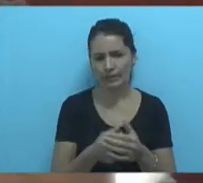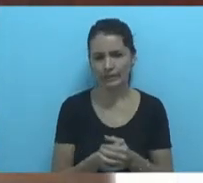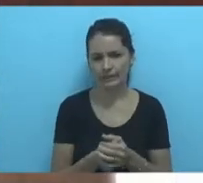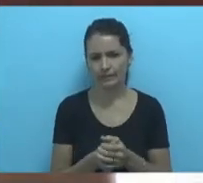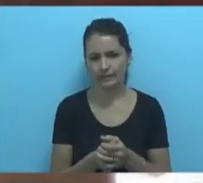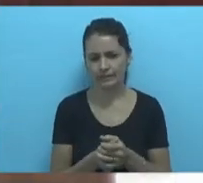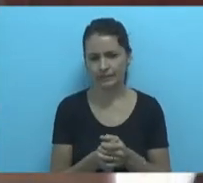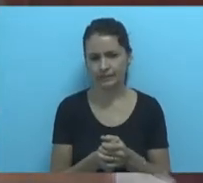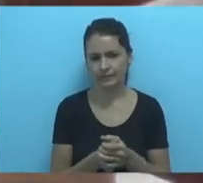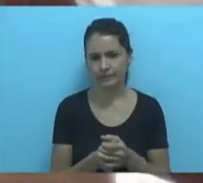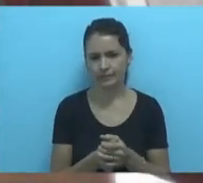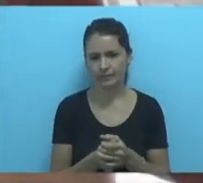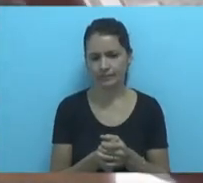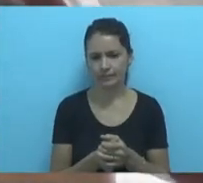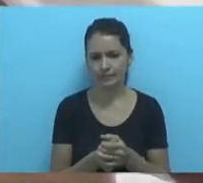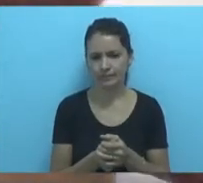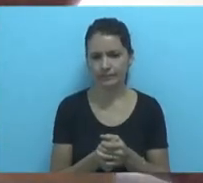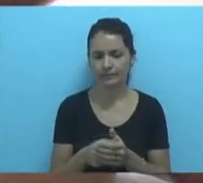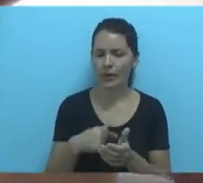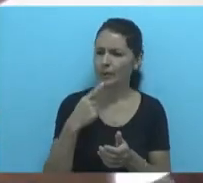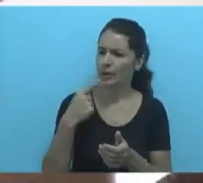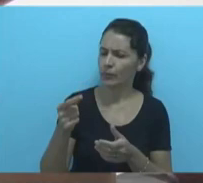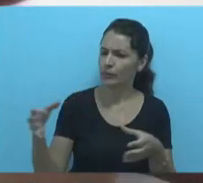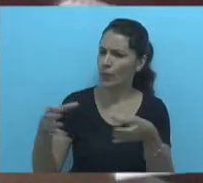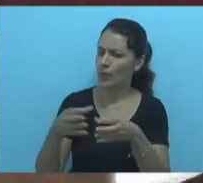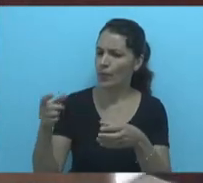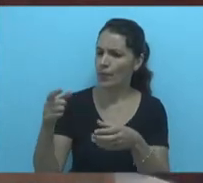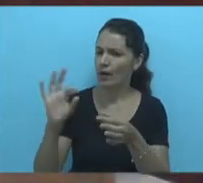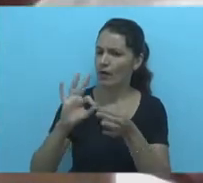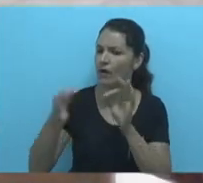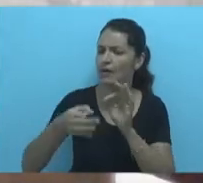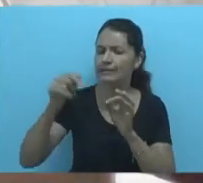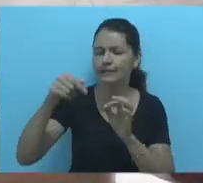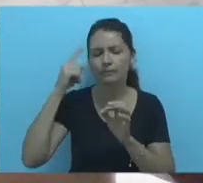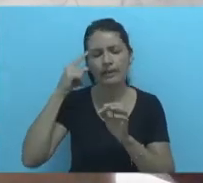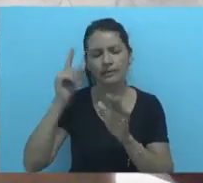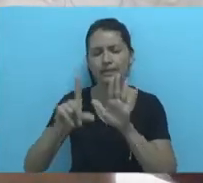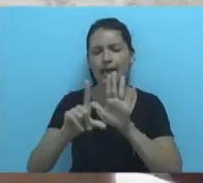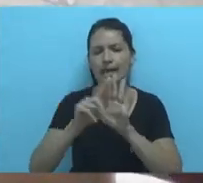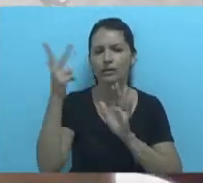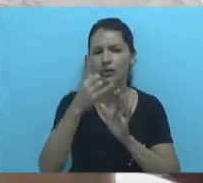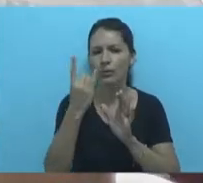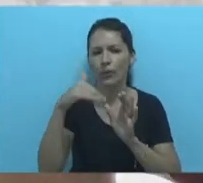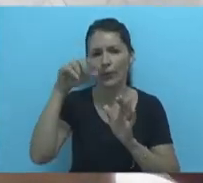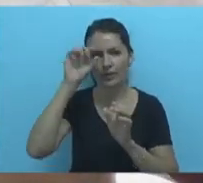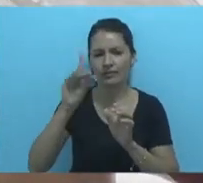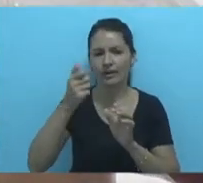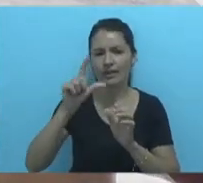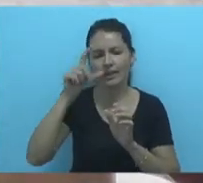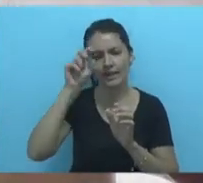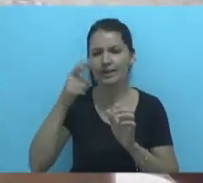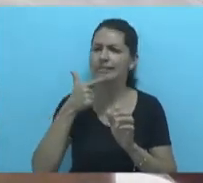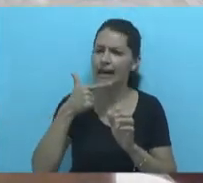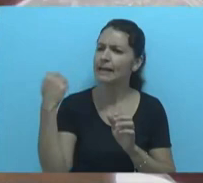altas temperaturas. Habría que preguntarle a la legislatura de Corrientes qué piensa ahora respecto de si una ley de humedales